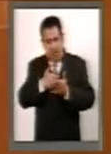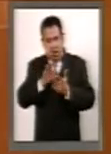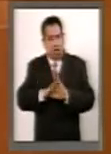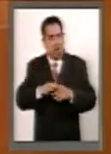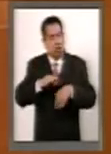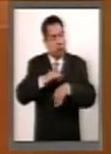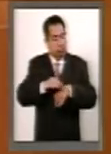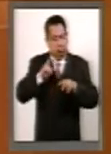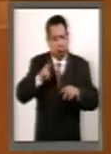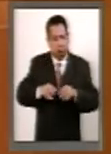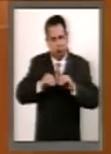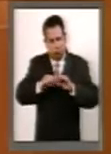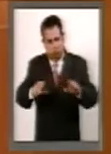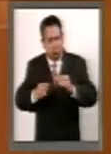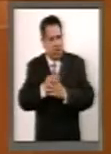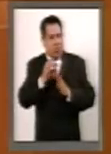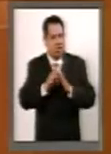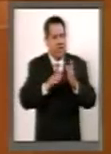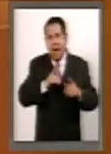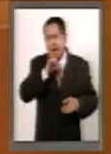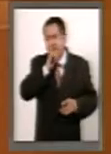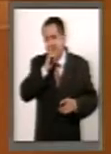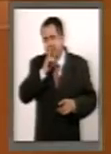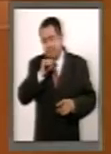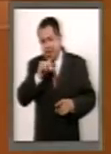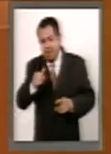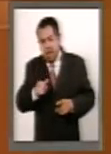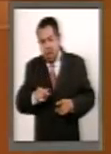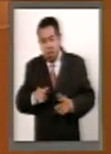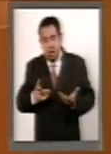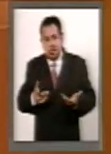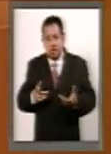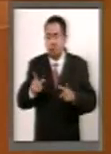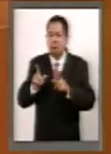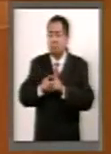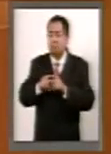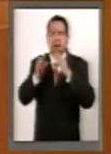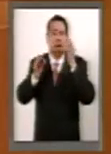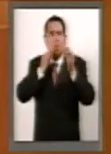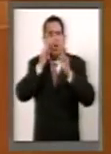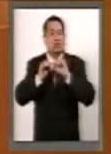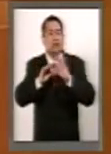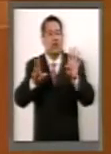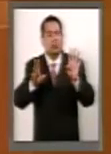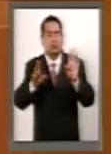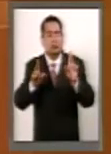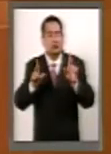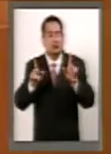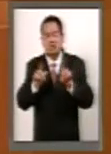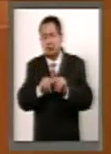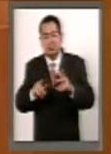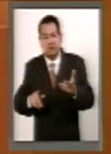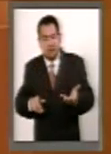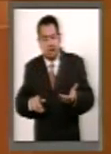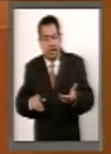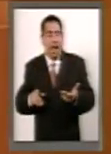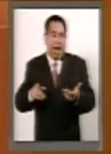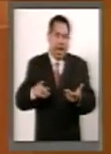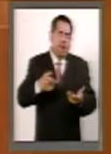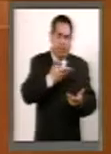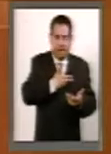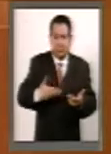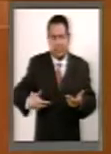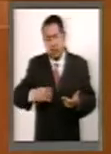constancia de que existía una nueva constitución, pero solamente se redujo a eso, a un corte que debía el presidente